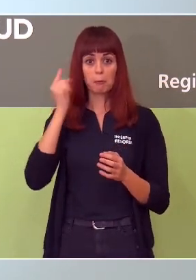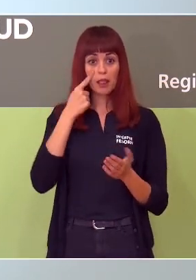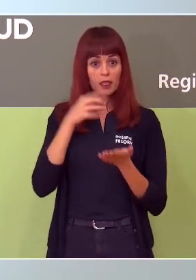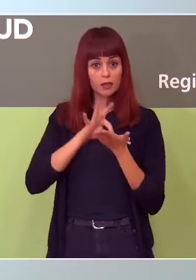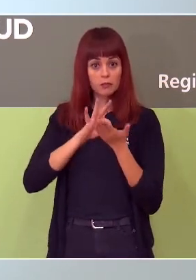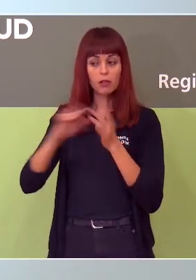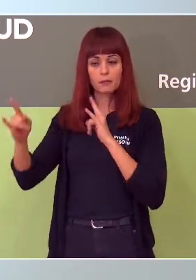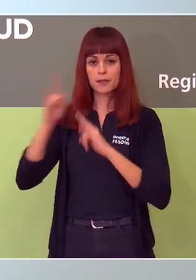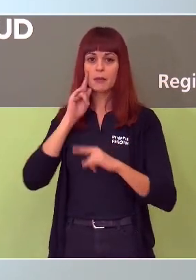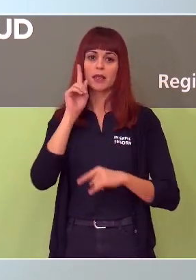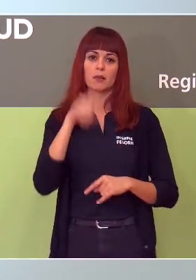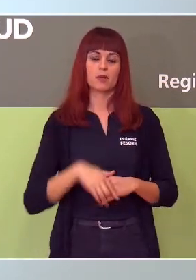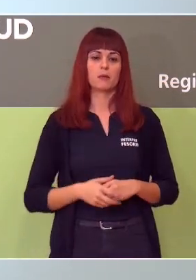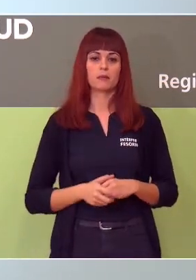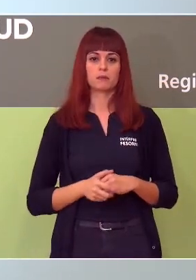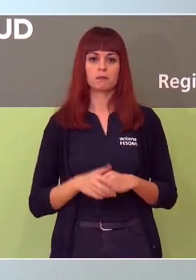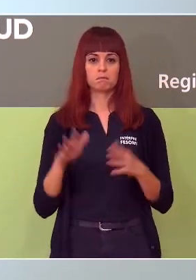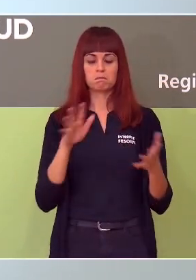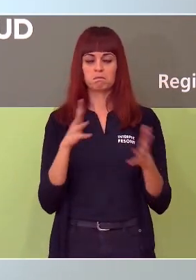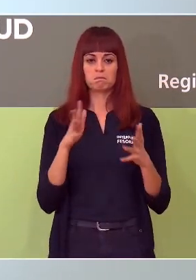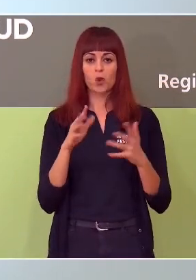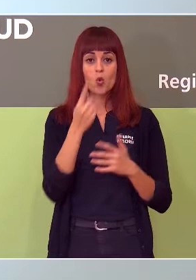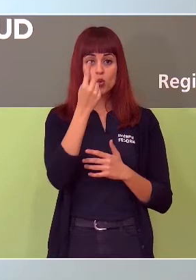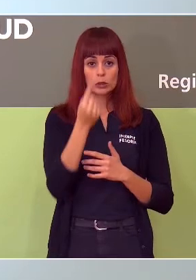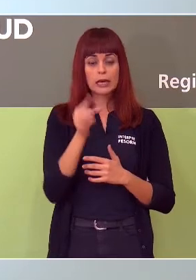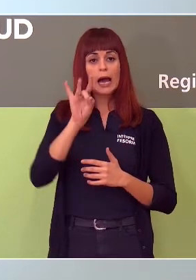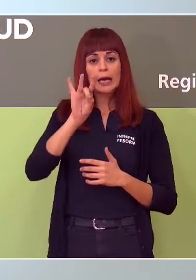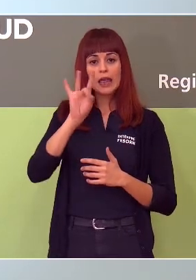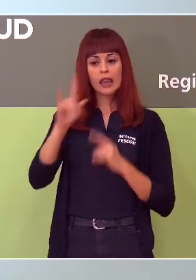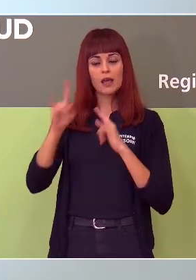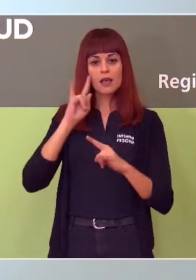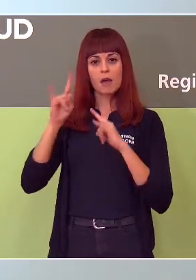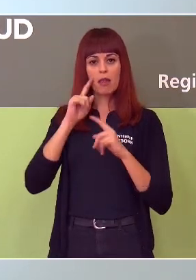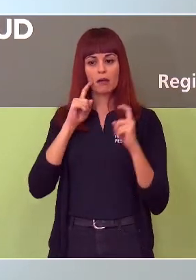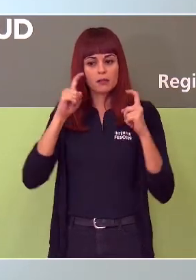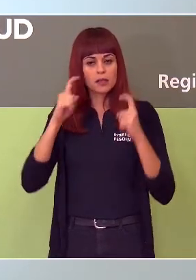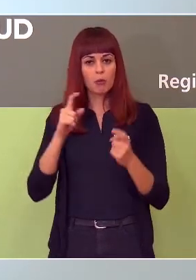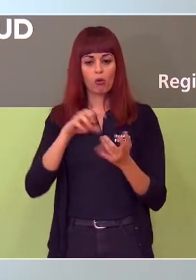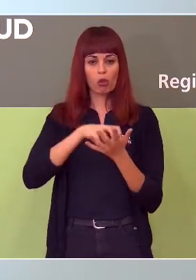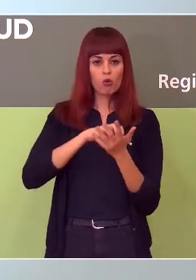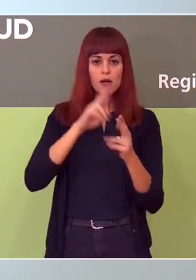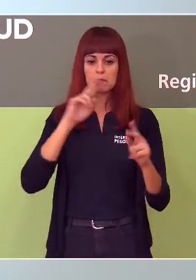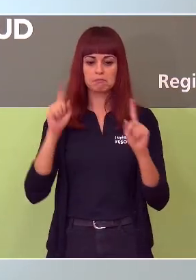redes o por amigos. Una media de 15 llamadas diarias en las que se intentan resolver dudas, informar